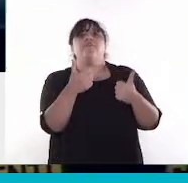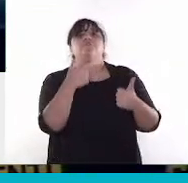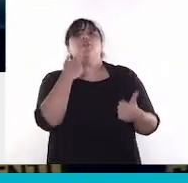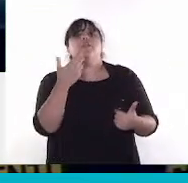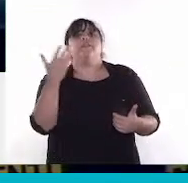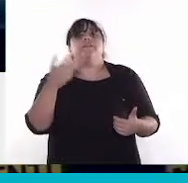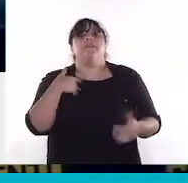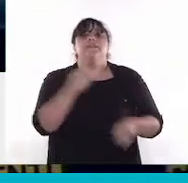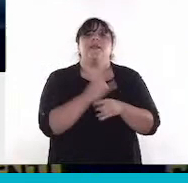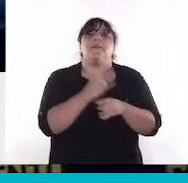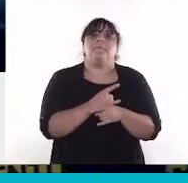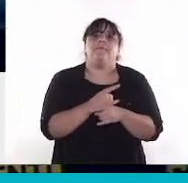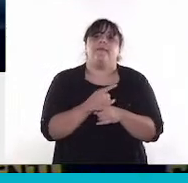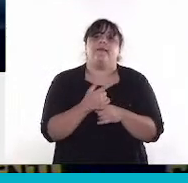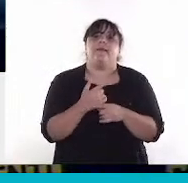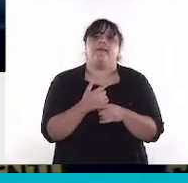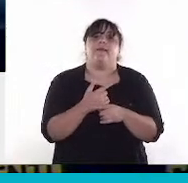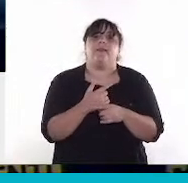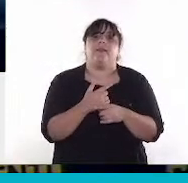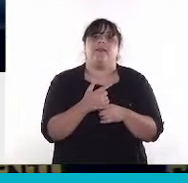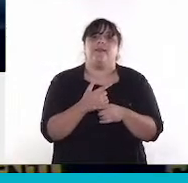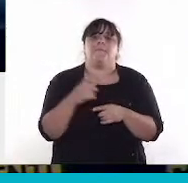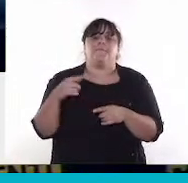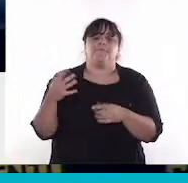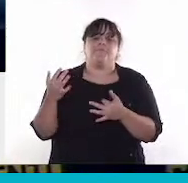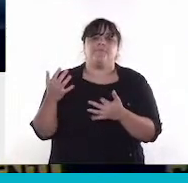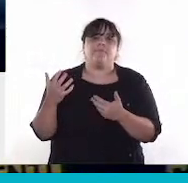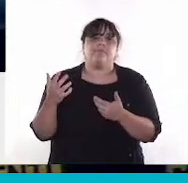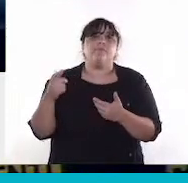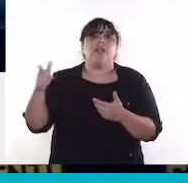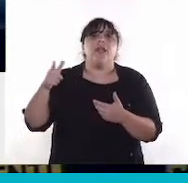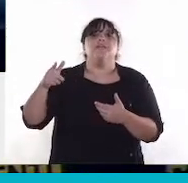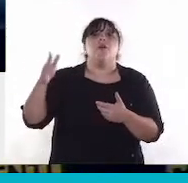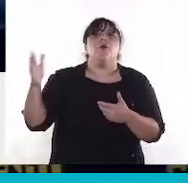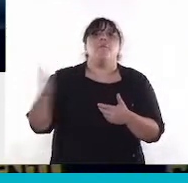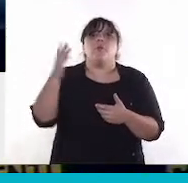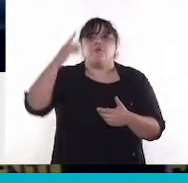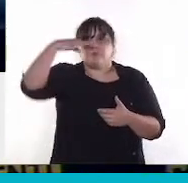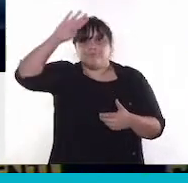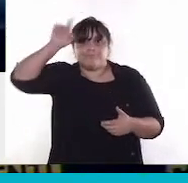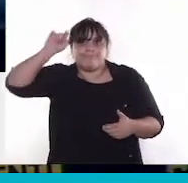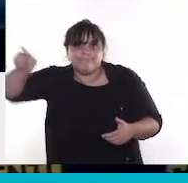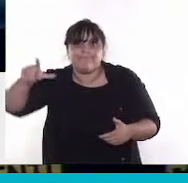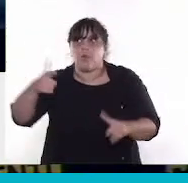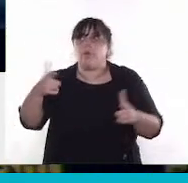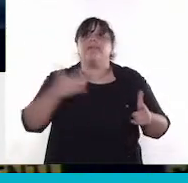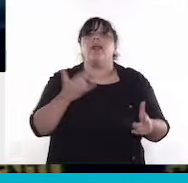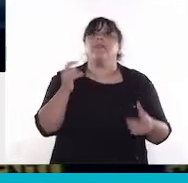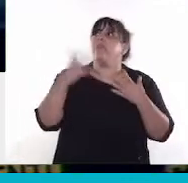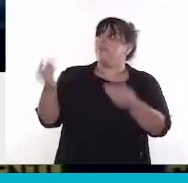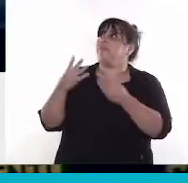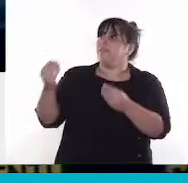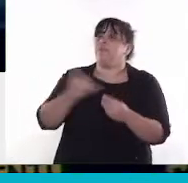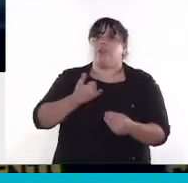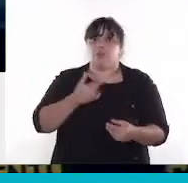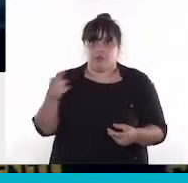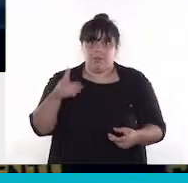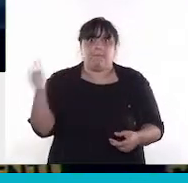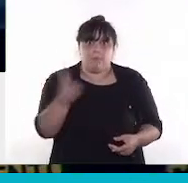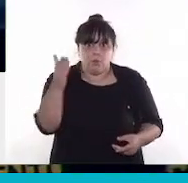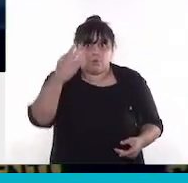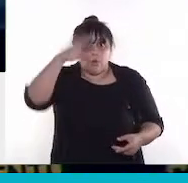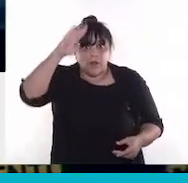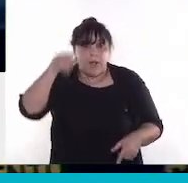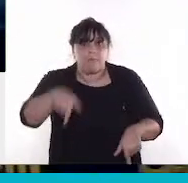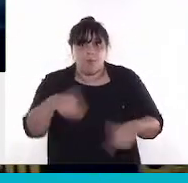intereses de los productores rurales, porque los productores rurales le podrían contar que